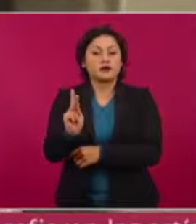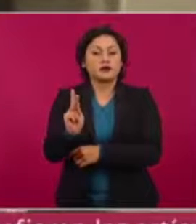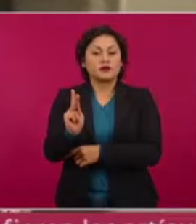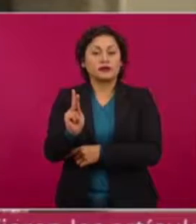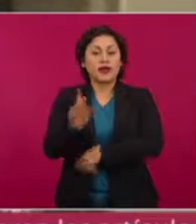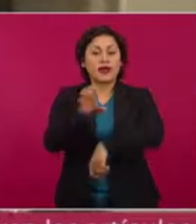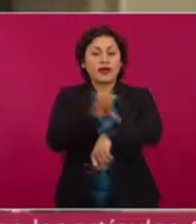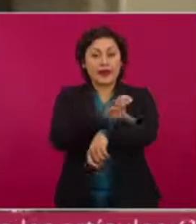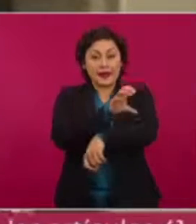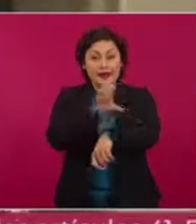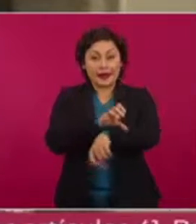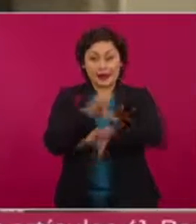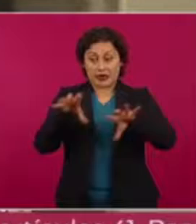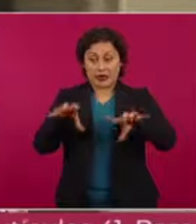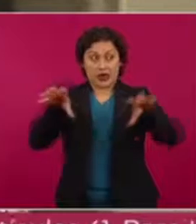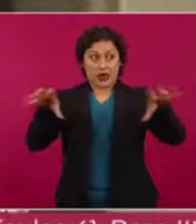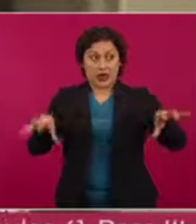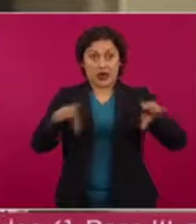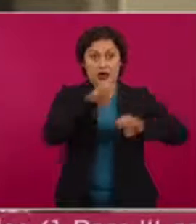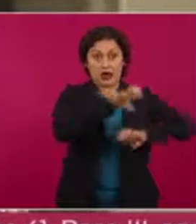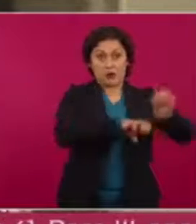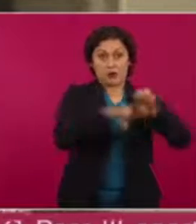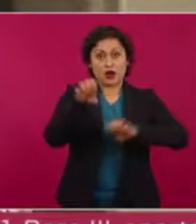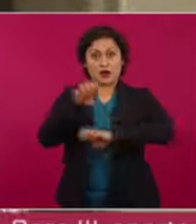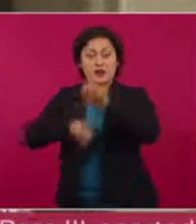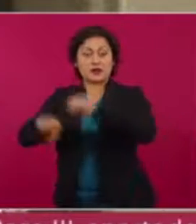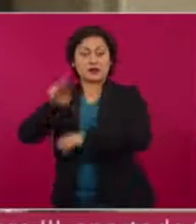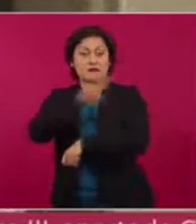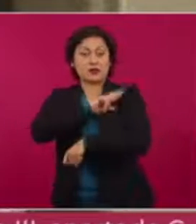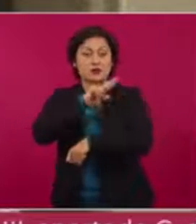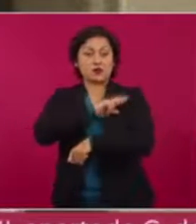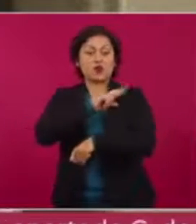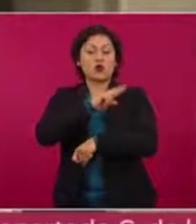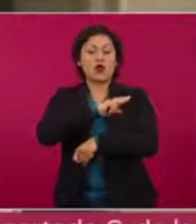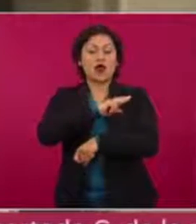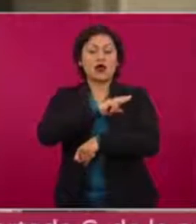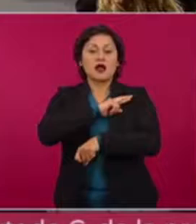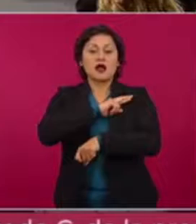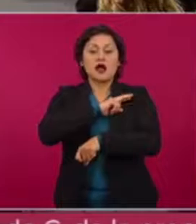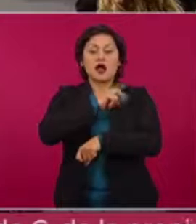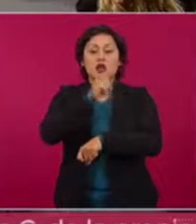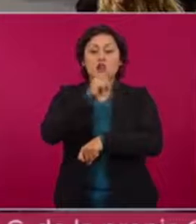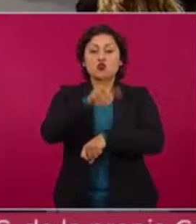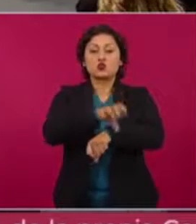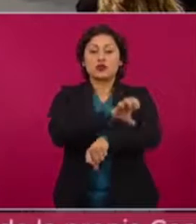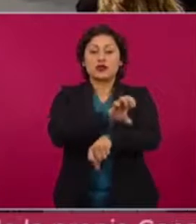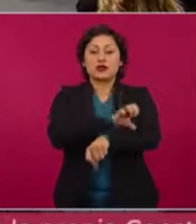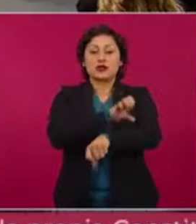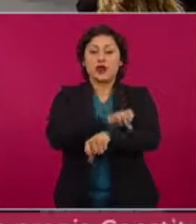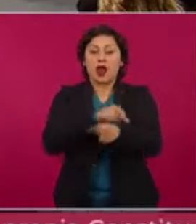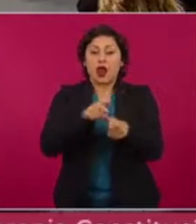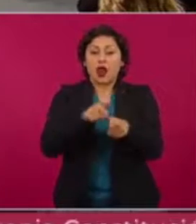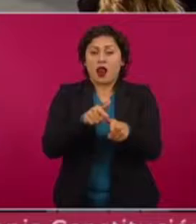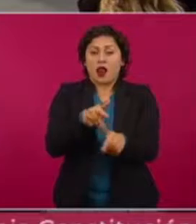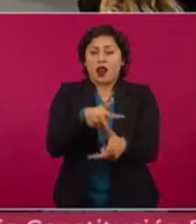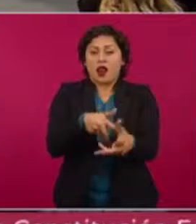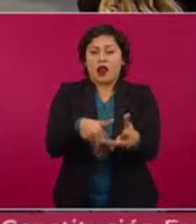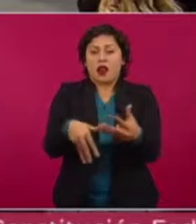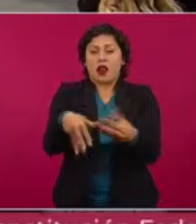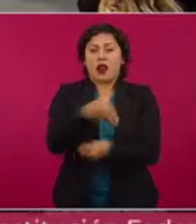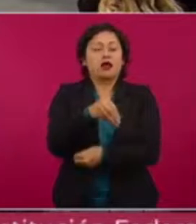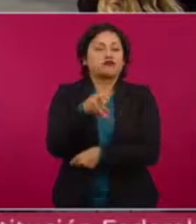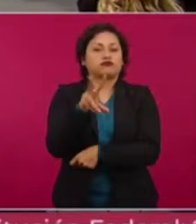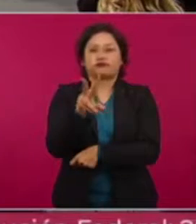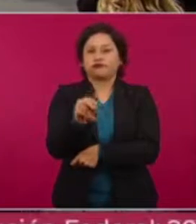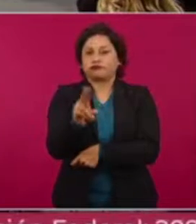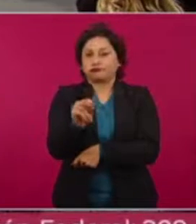energía que da. Las eólicas son intermitentes, no son. Entonces tiene que entrar plantas